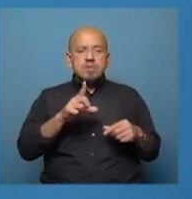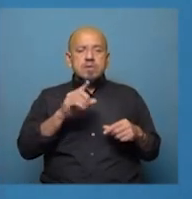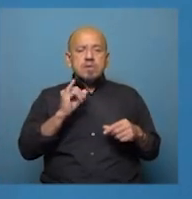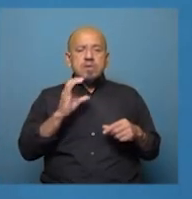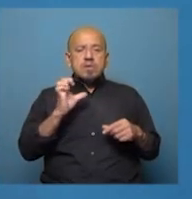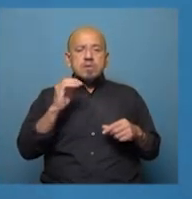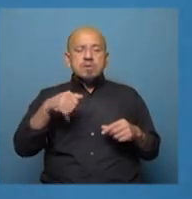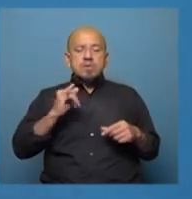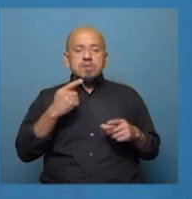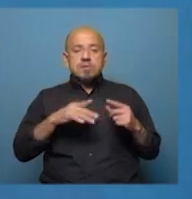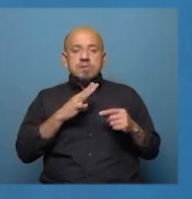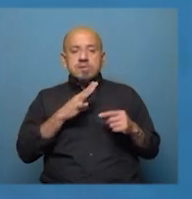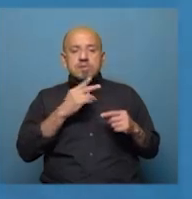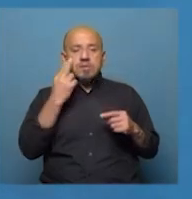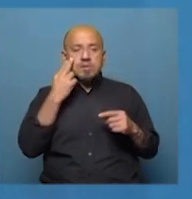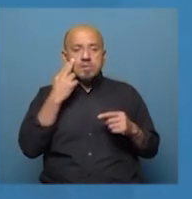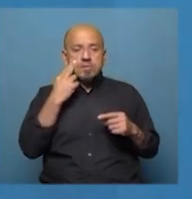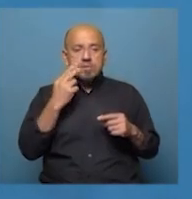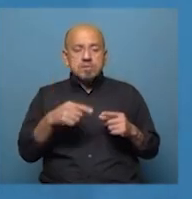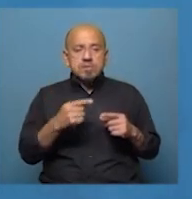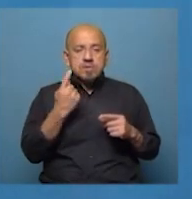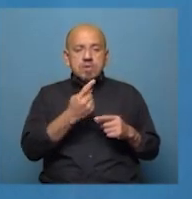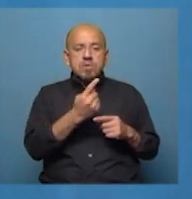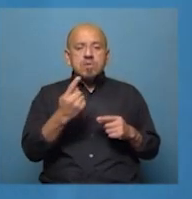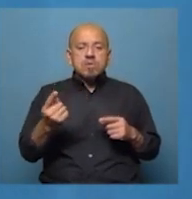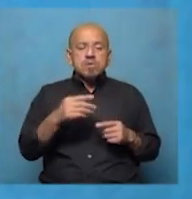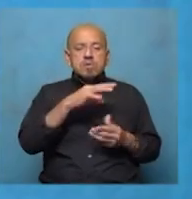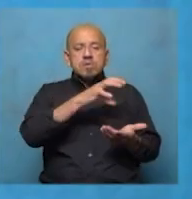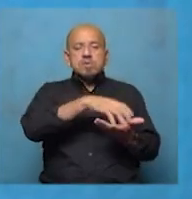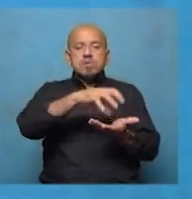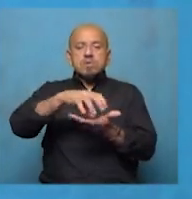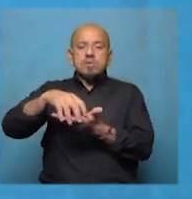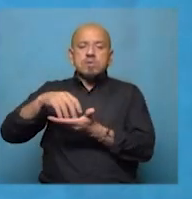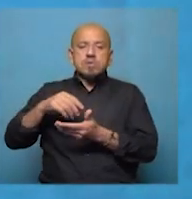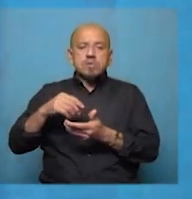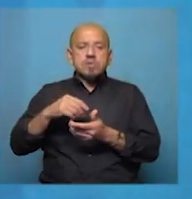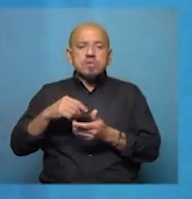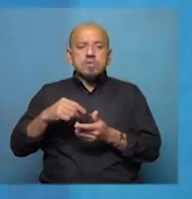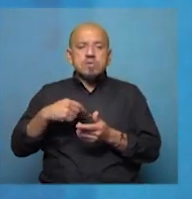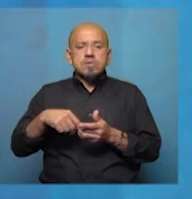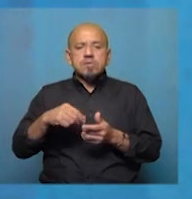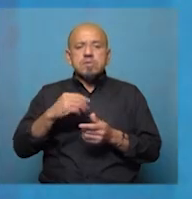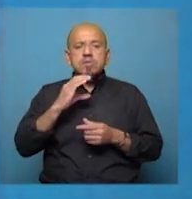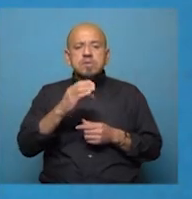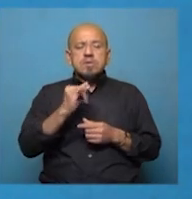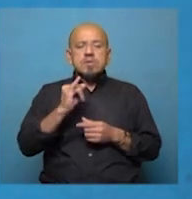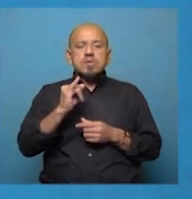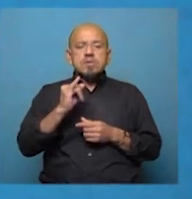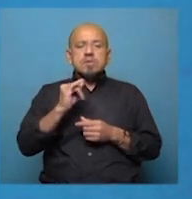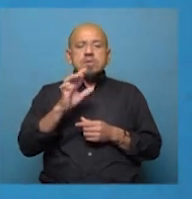hay problemas en cada uno de los lugares ahora insisto en lo mismo no chip dice que hay